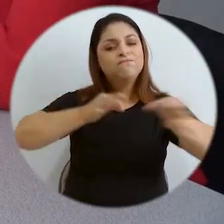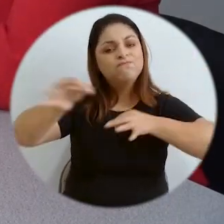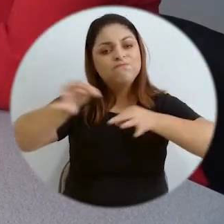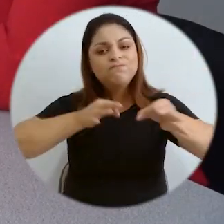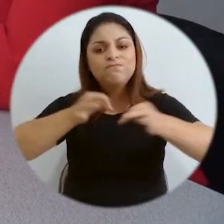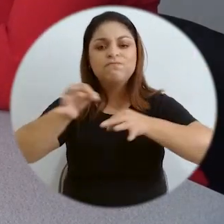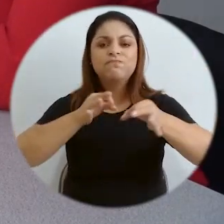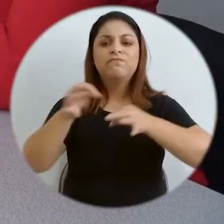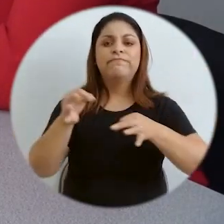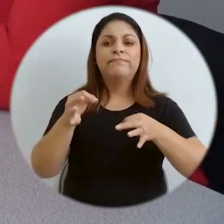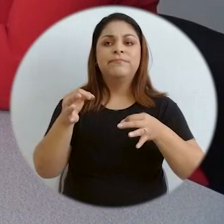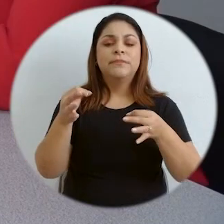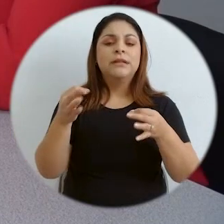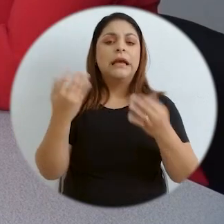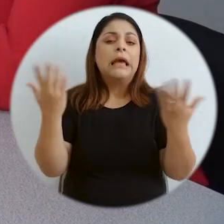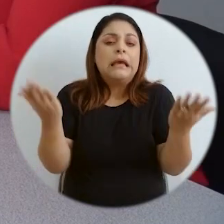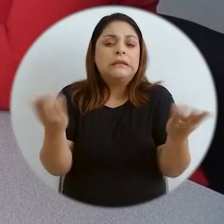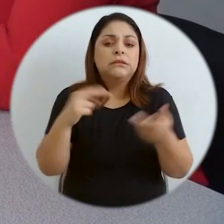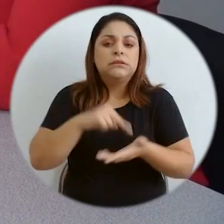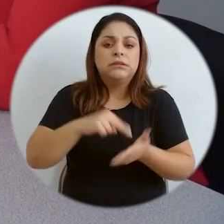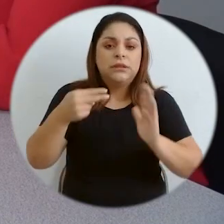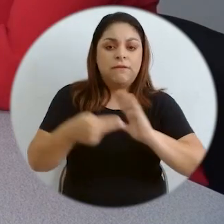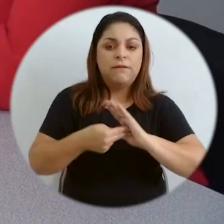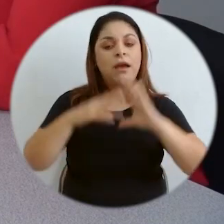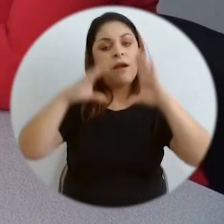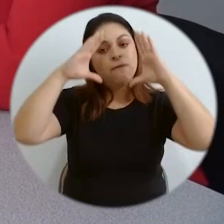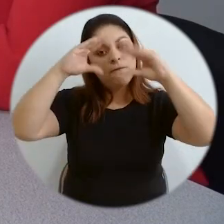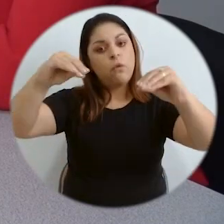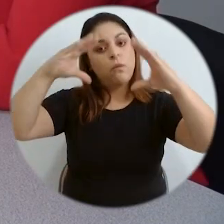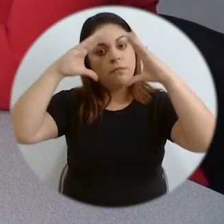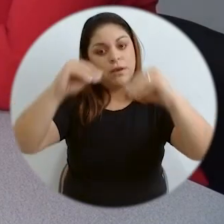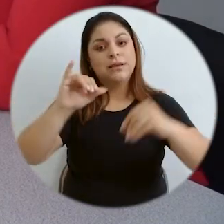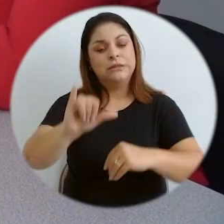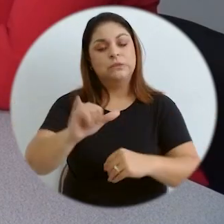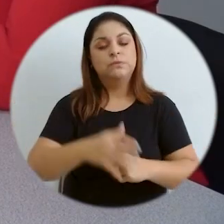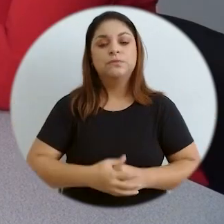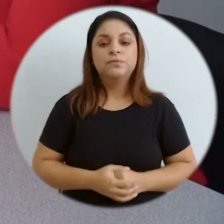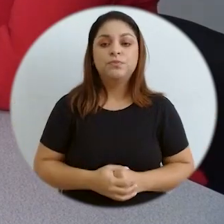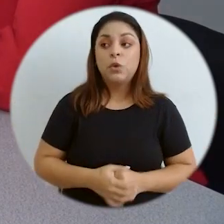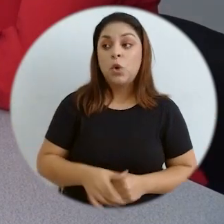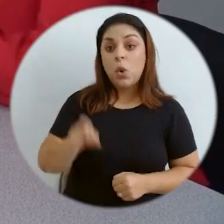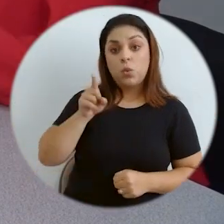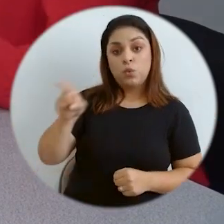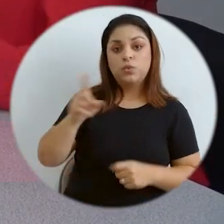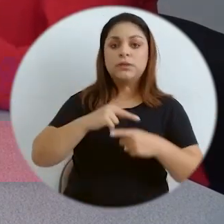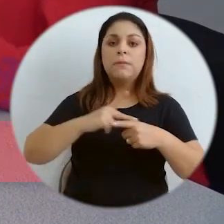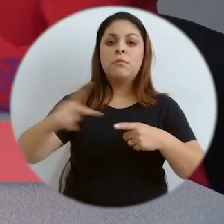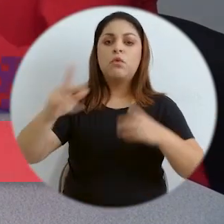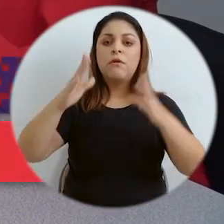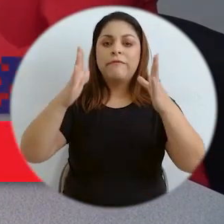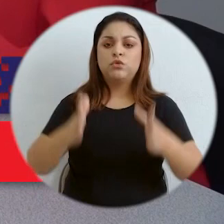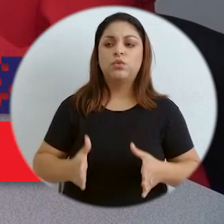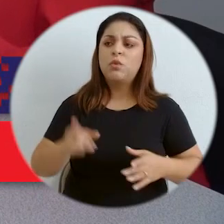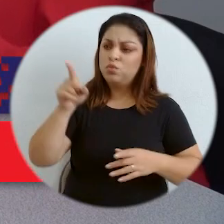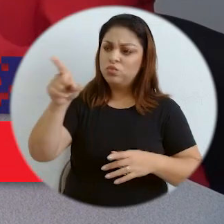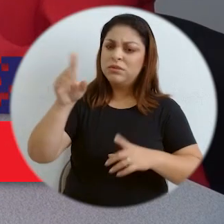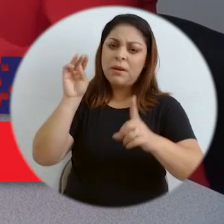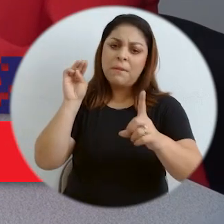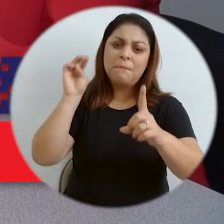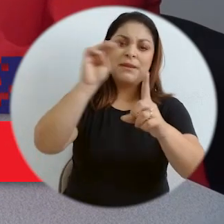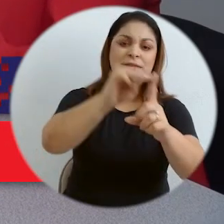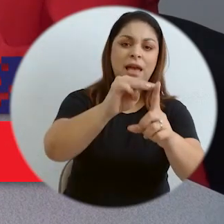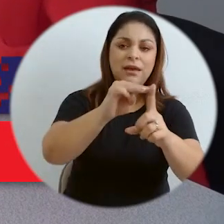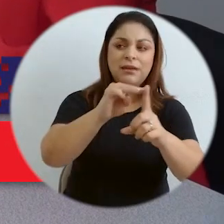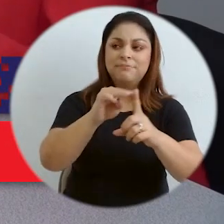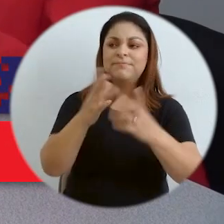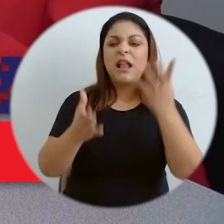lo que, ¿verdad? Todo alrededor de que, ¿verdad? La información que se maneja de este. Usted como profesional, ¿qué mensaje le daría a